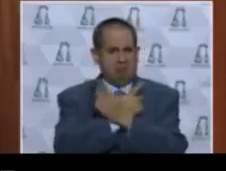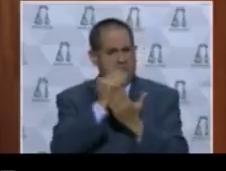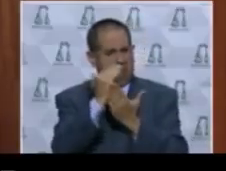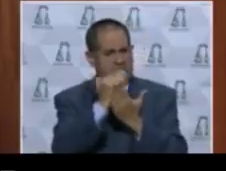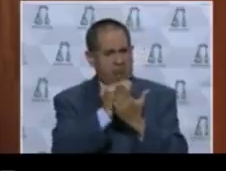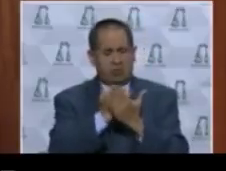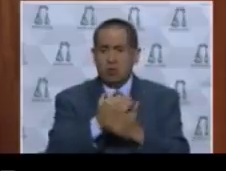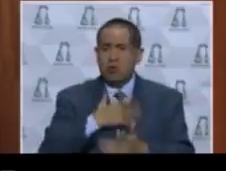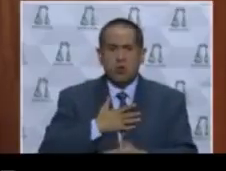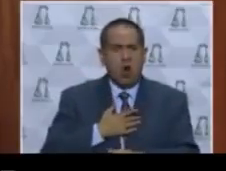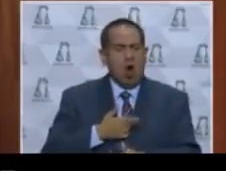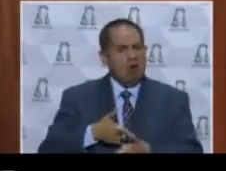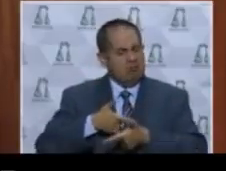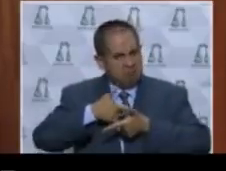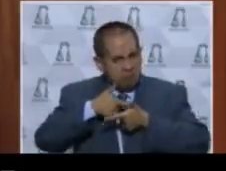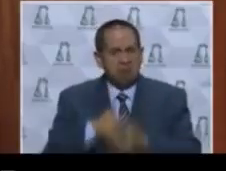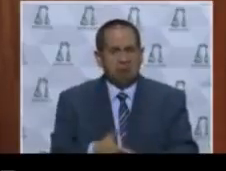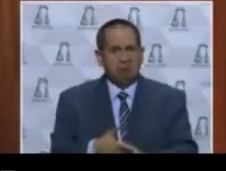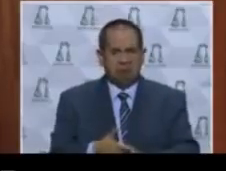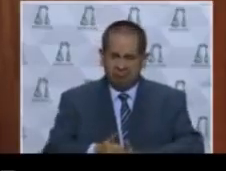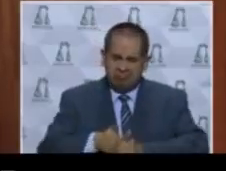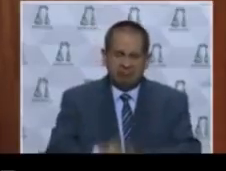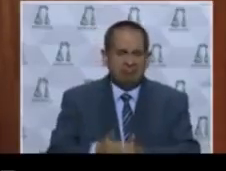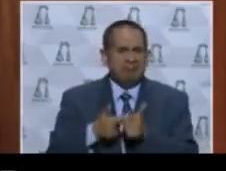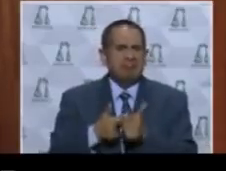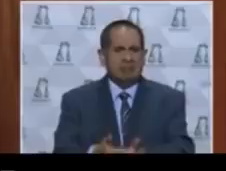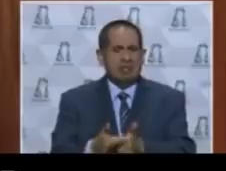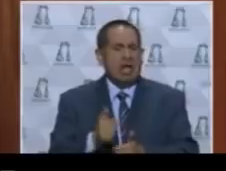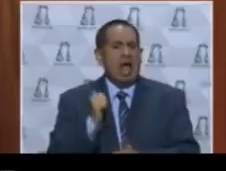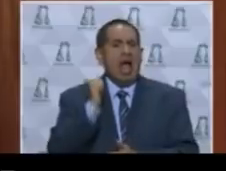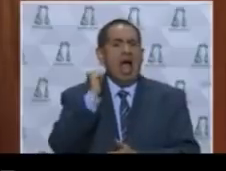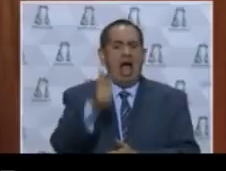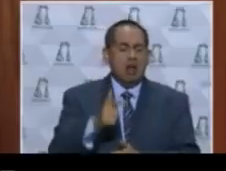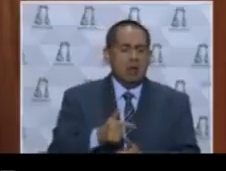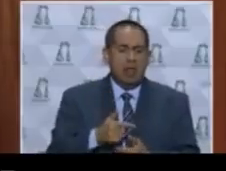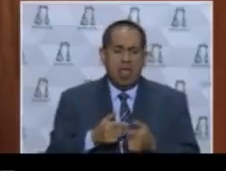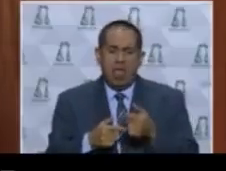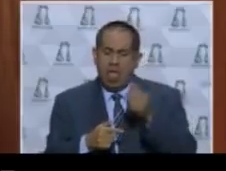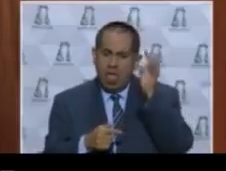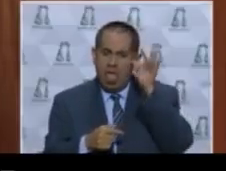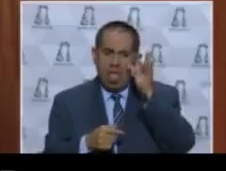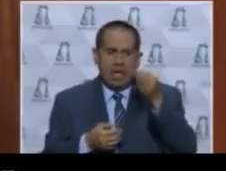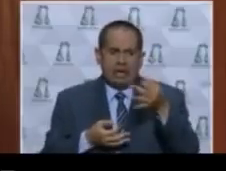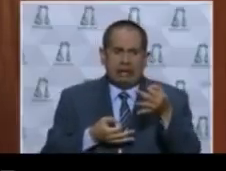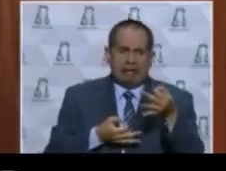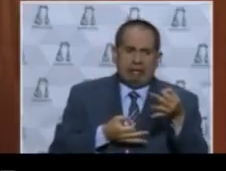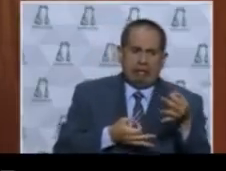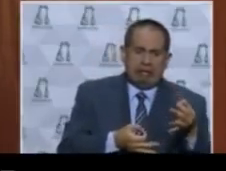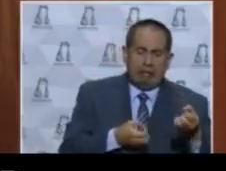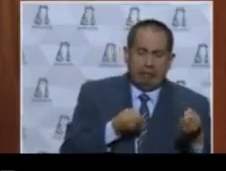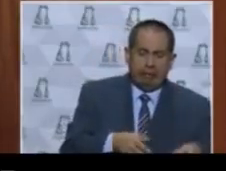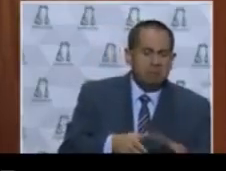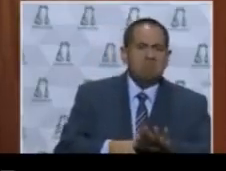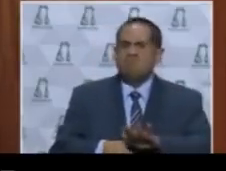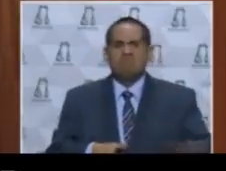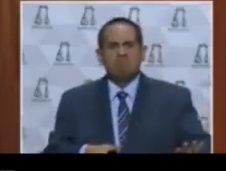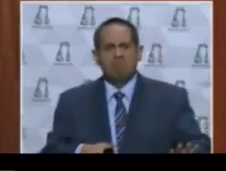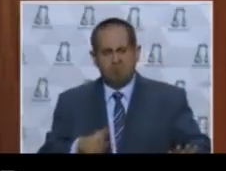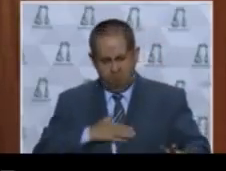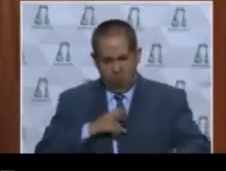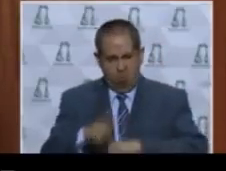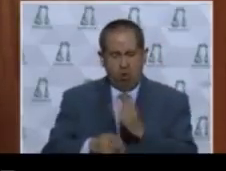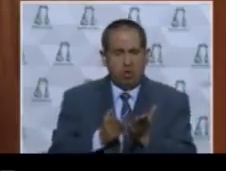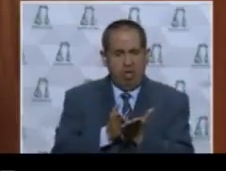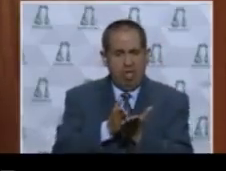perseverante ninguna tentación me quitará la autenticidad o